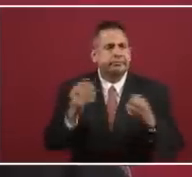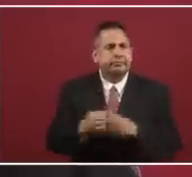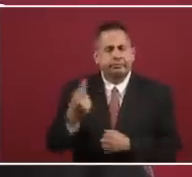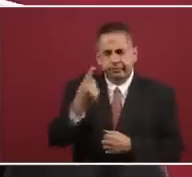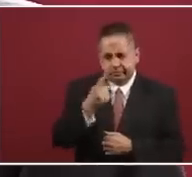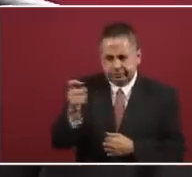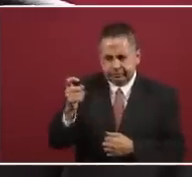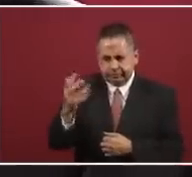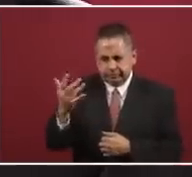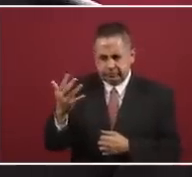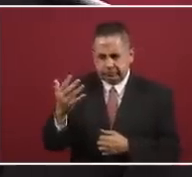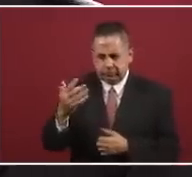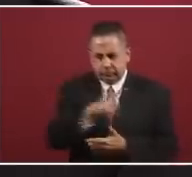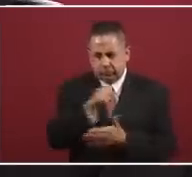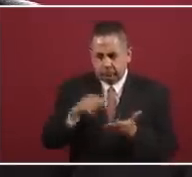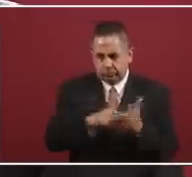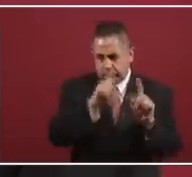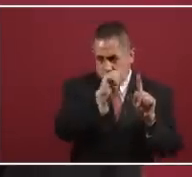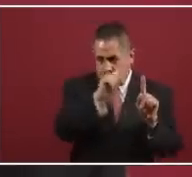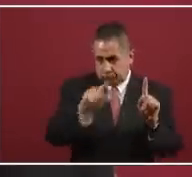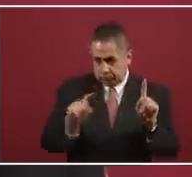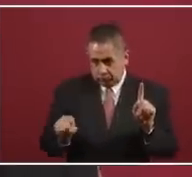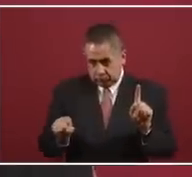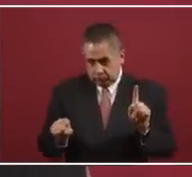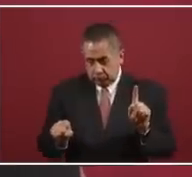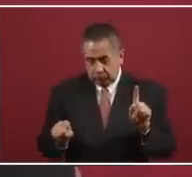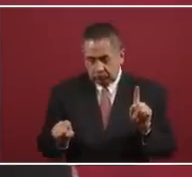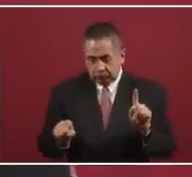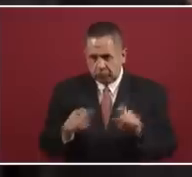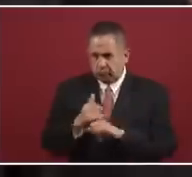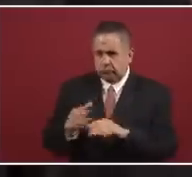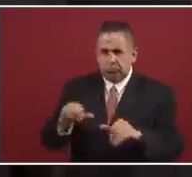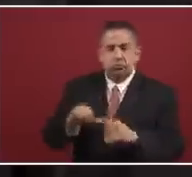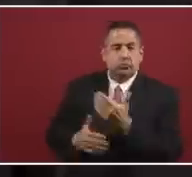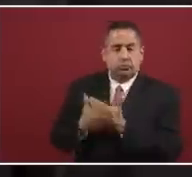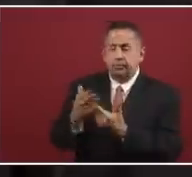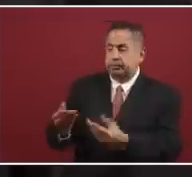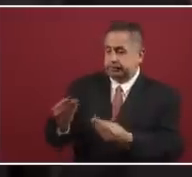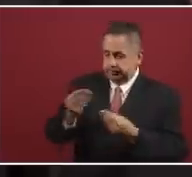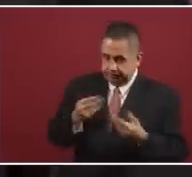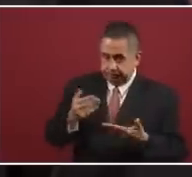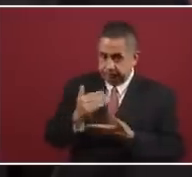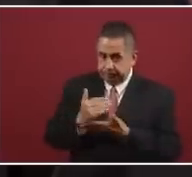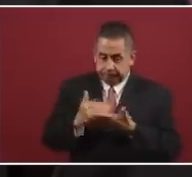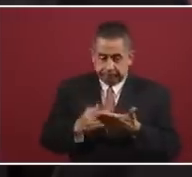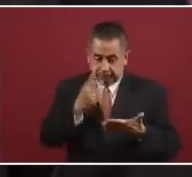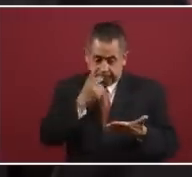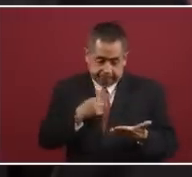150 regiones, en el informe de hoy,